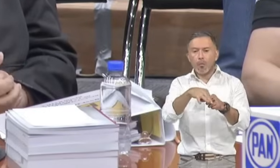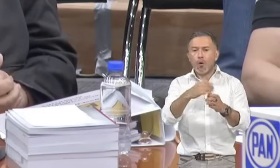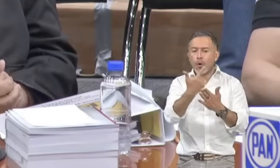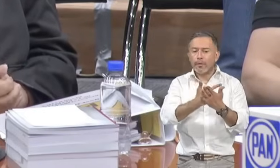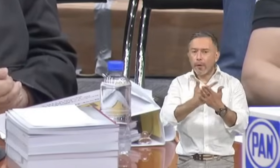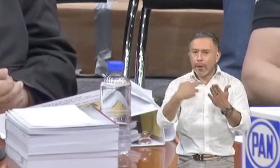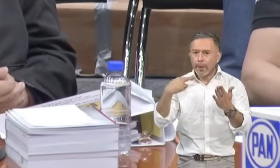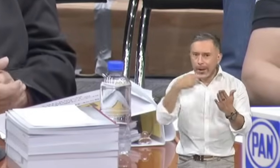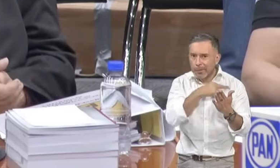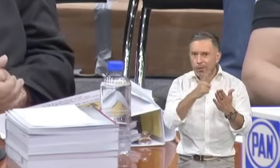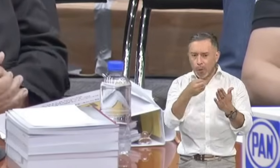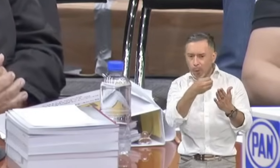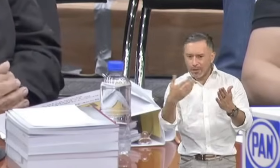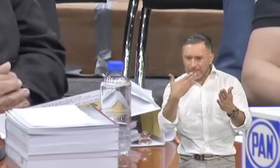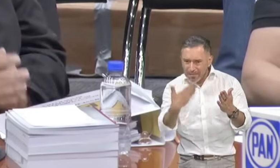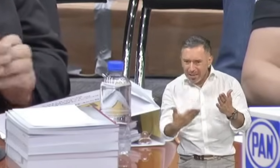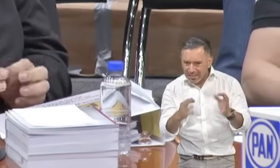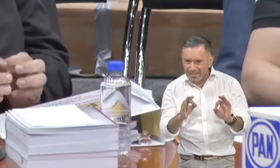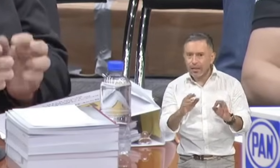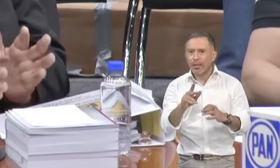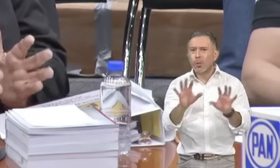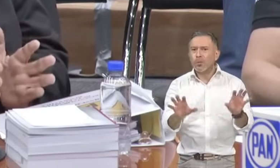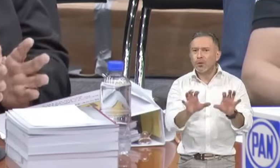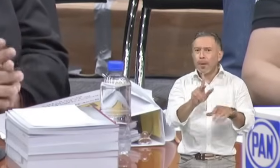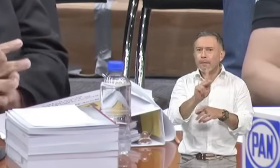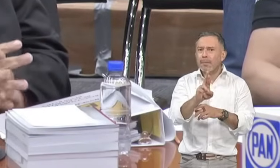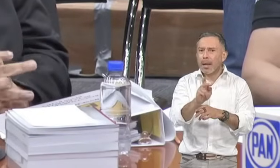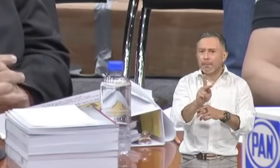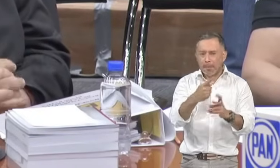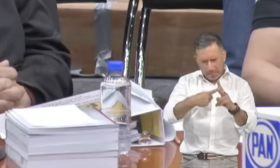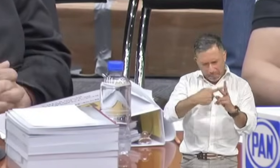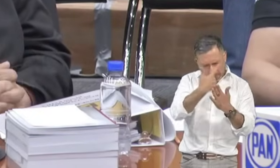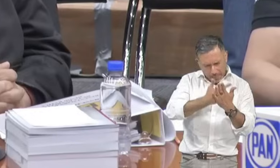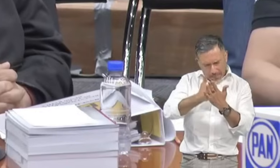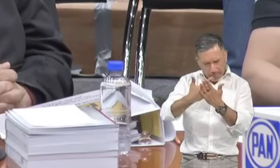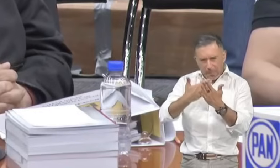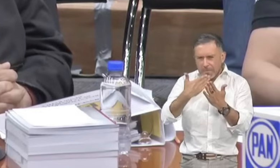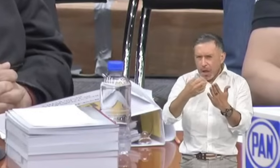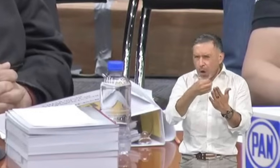de manera adecuada, el PREP, alistado, que todo esto esté sin